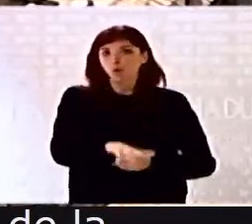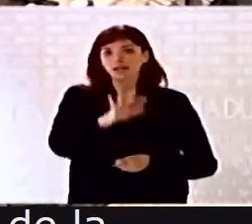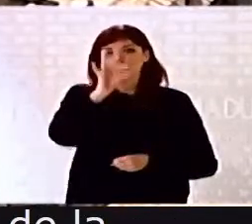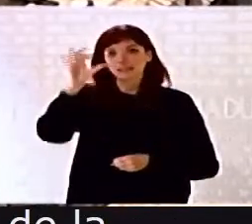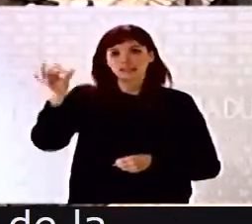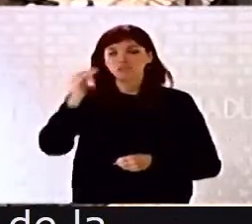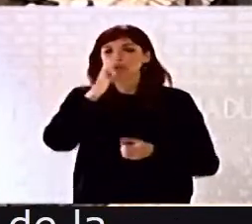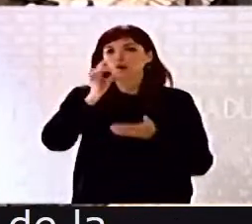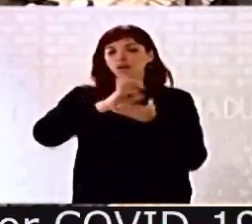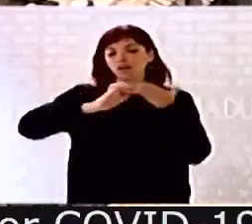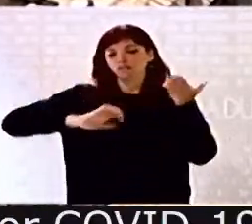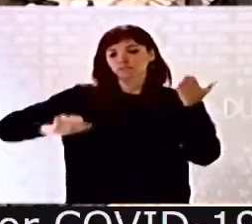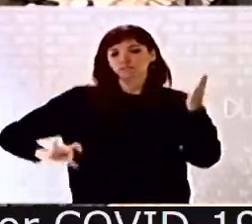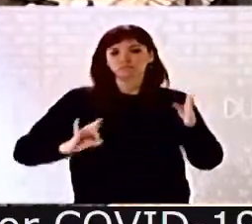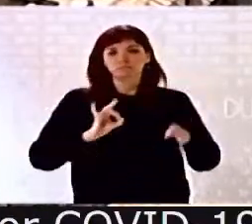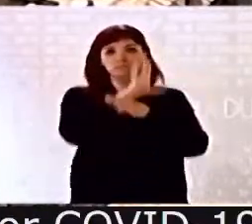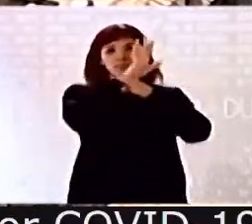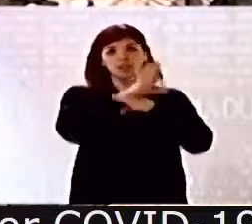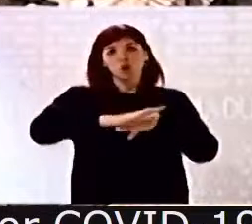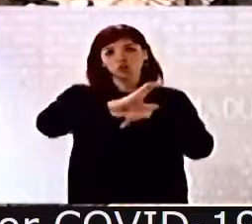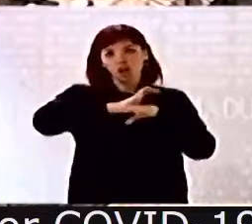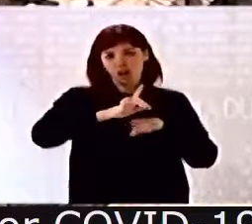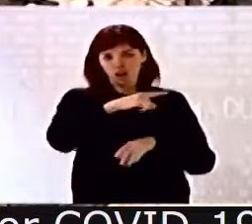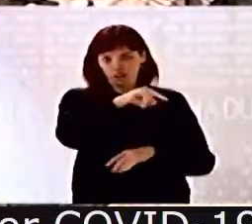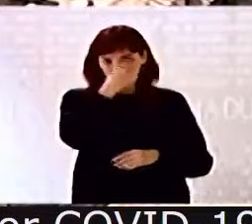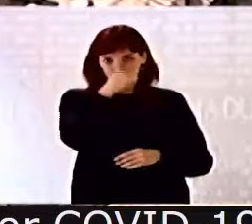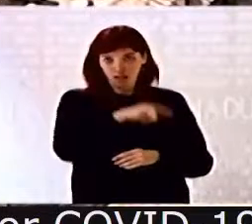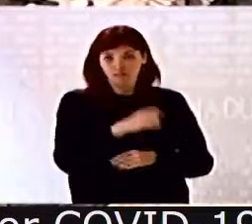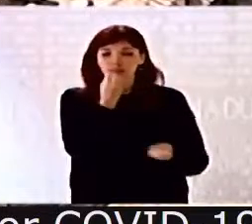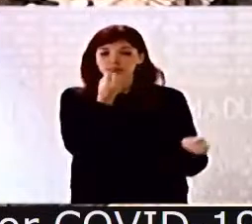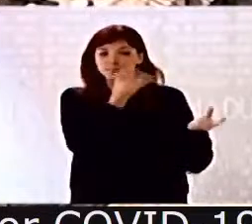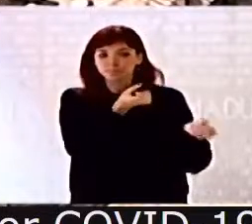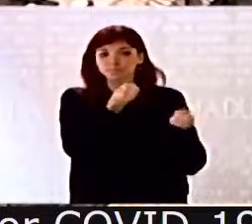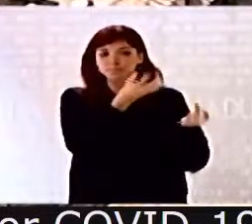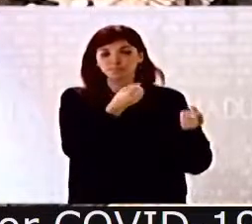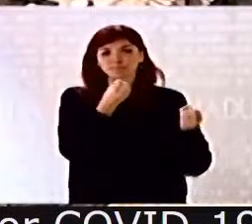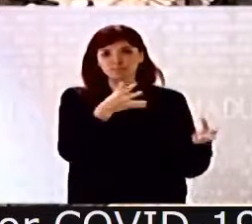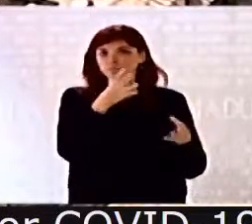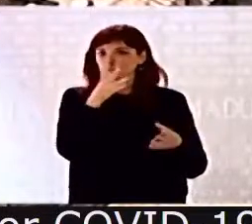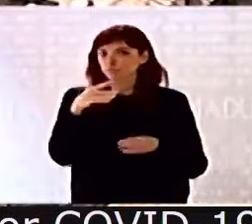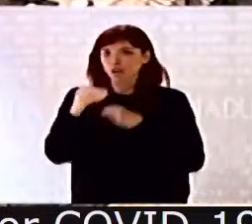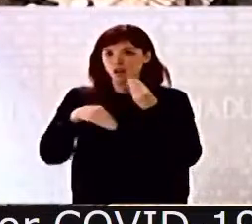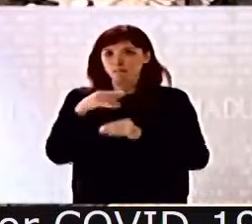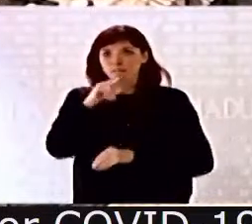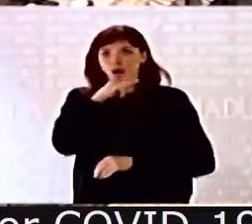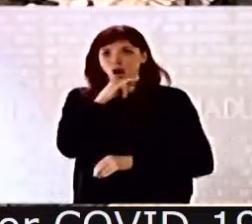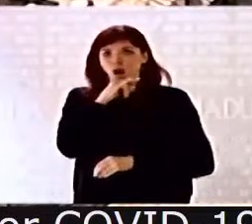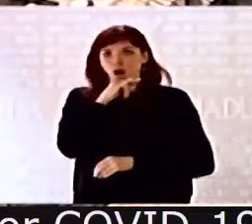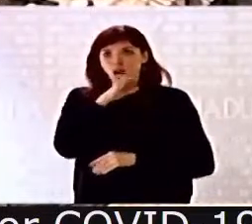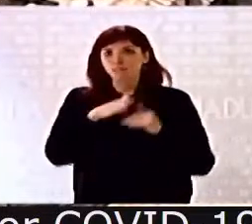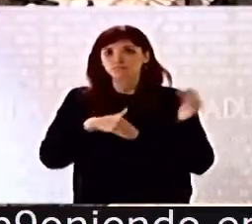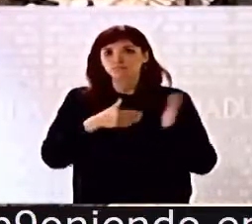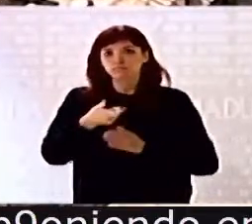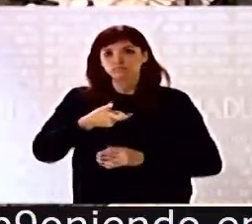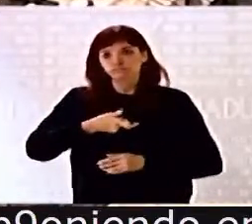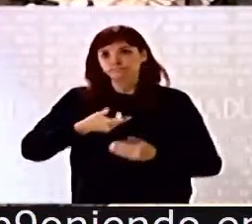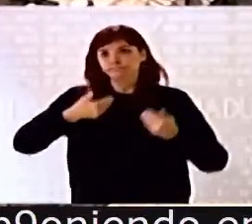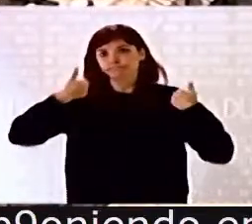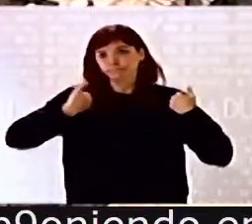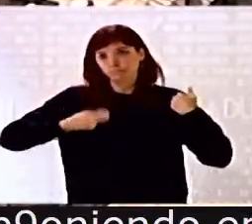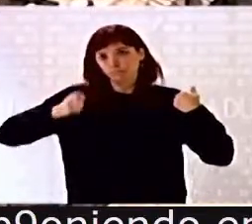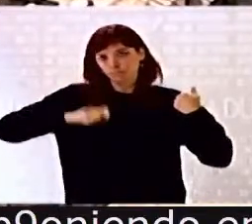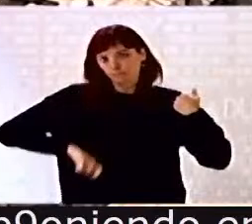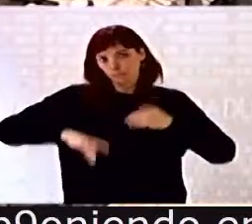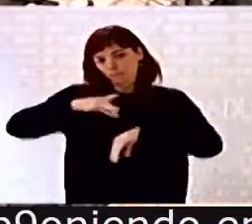una carta que le ha enviado usted al consejero, poniendo en conocimiento pues una supuesta negligencia por parte de las autoridades sanitarias y que